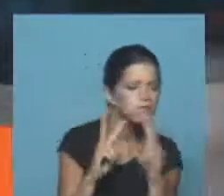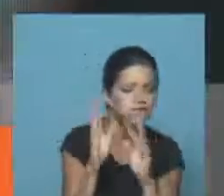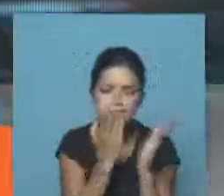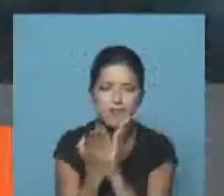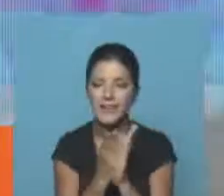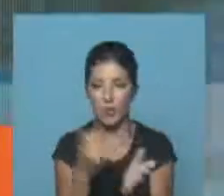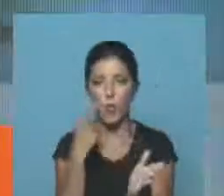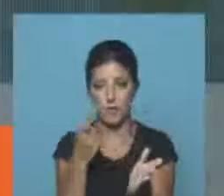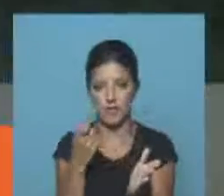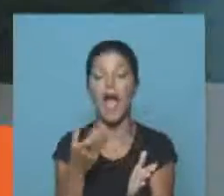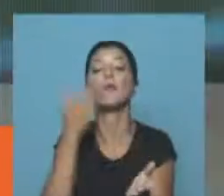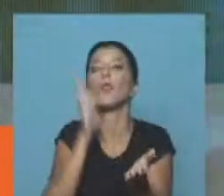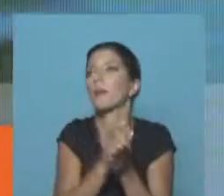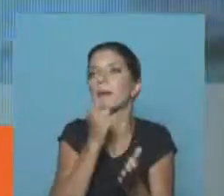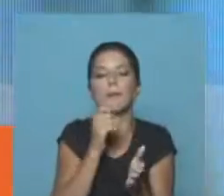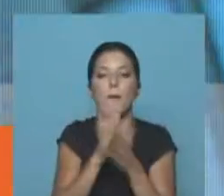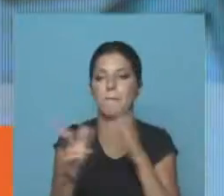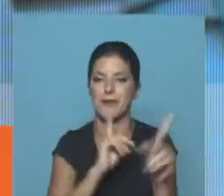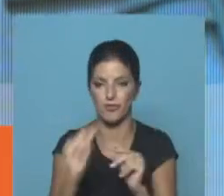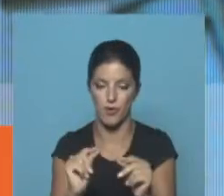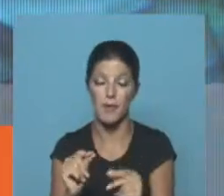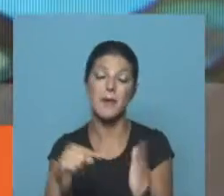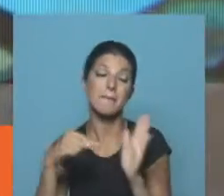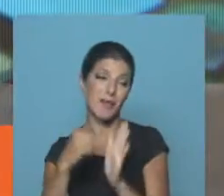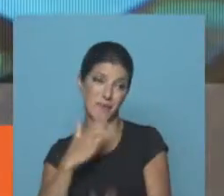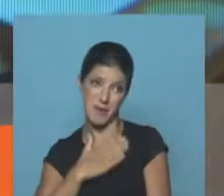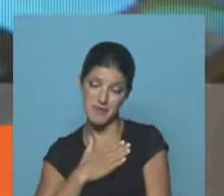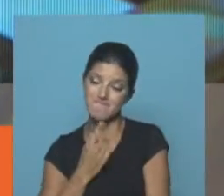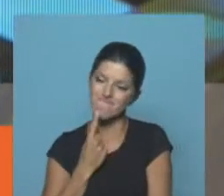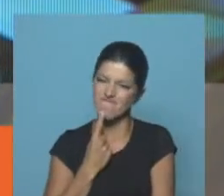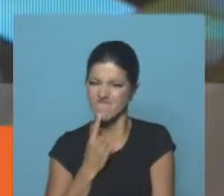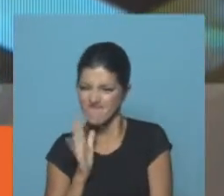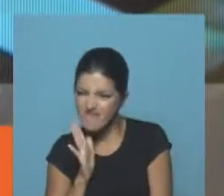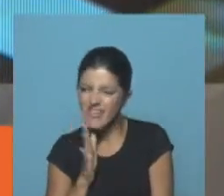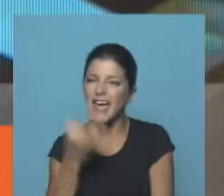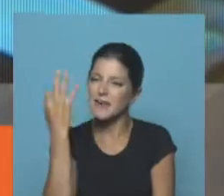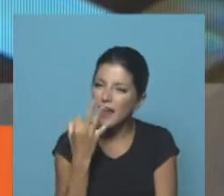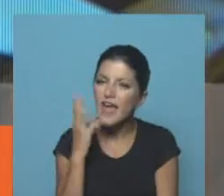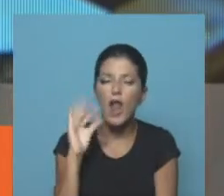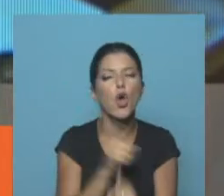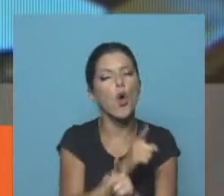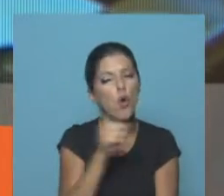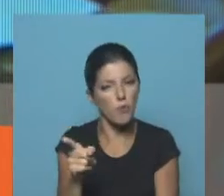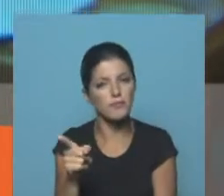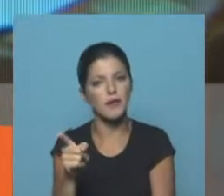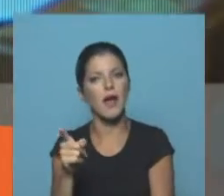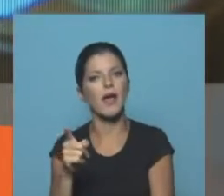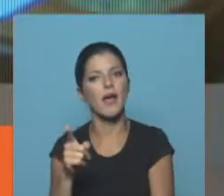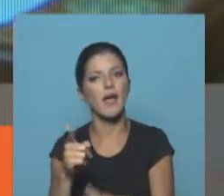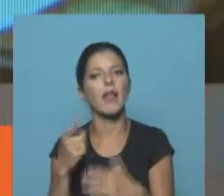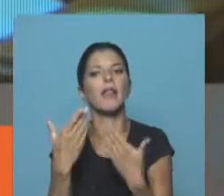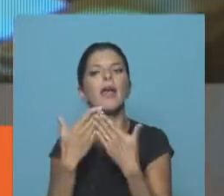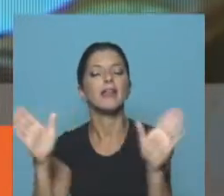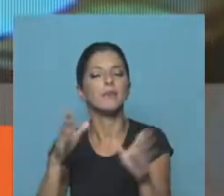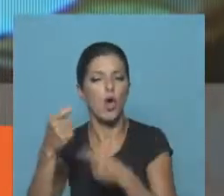mediante la inmigración y todo. Yo dudo mucho que en los hechos vaya a hacer algo en contra del Tratado de Libre Comercio, algo en contra